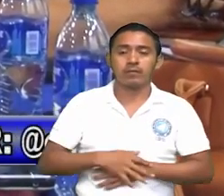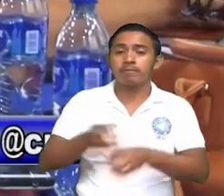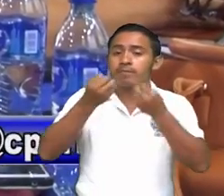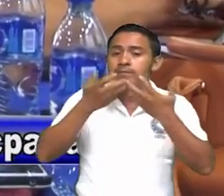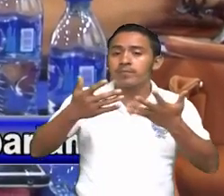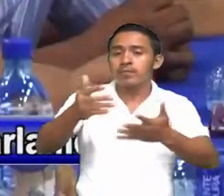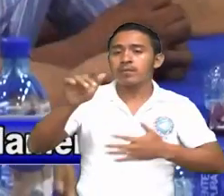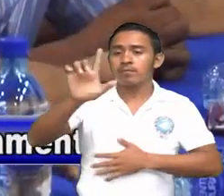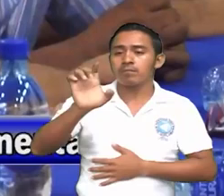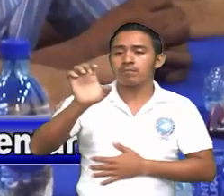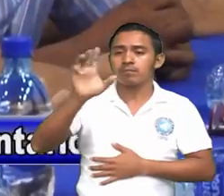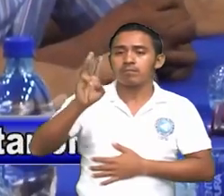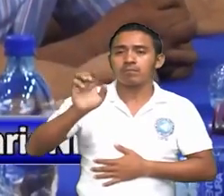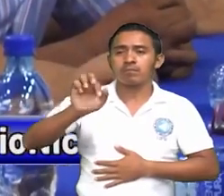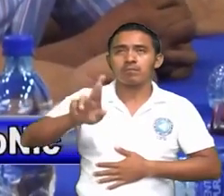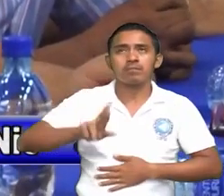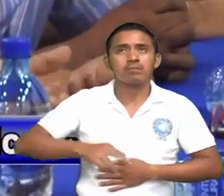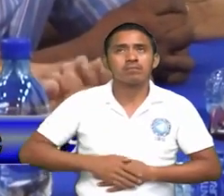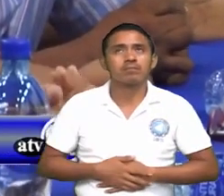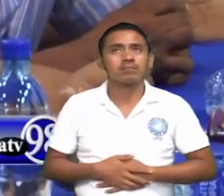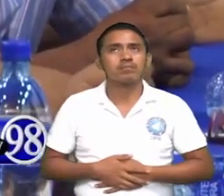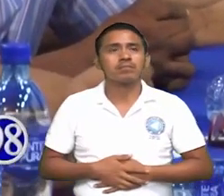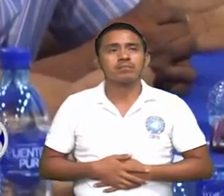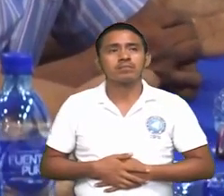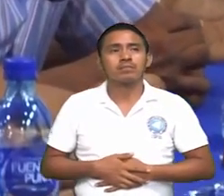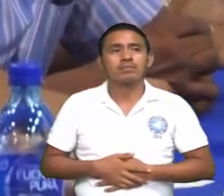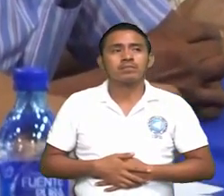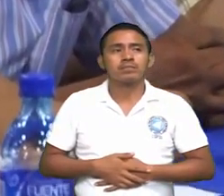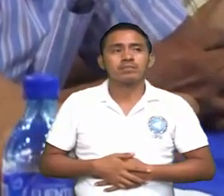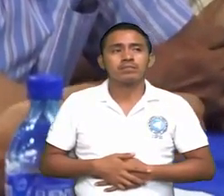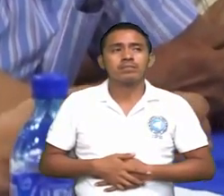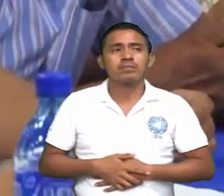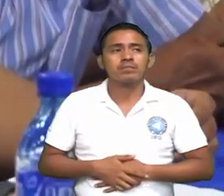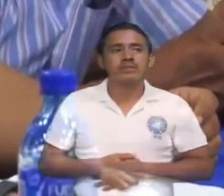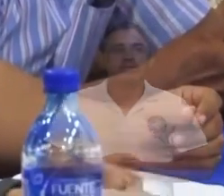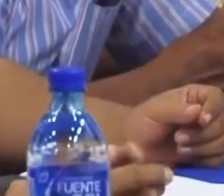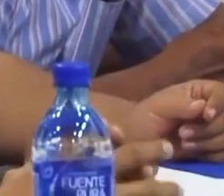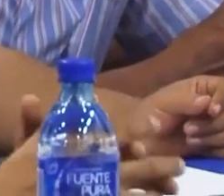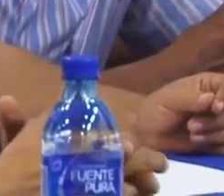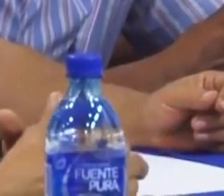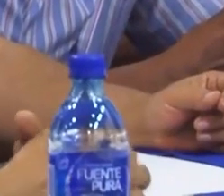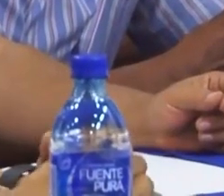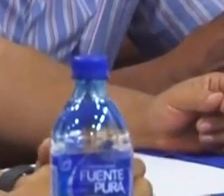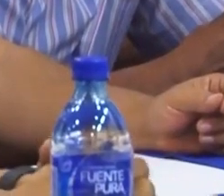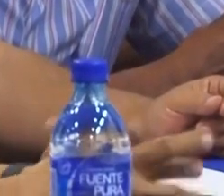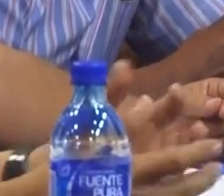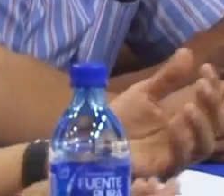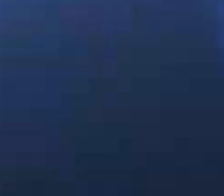cámara de Lester Mora, para el canal parlamentario les informó Elmer Marcia.